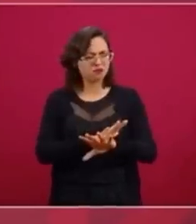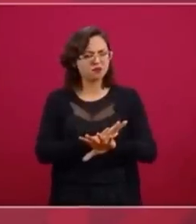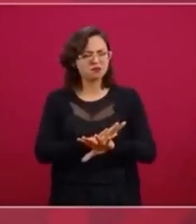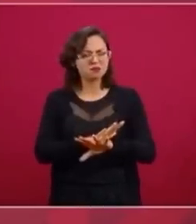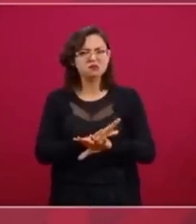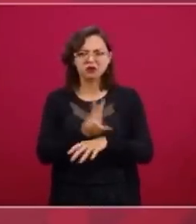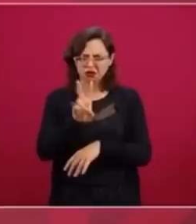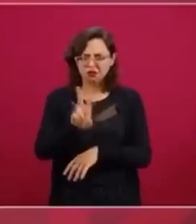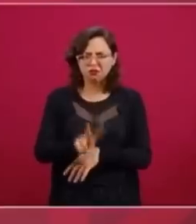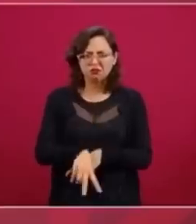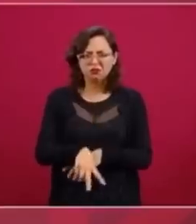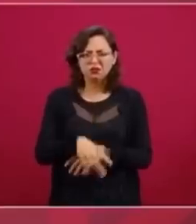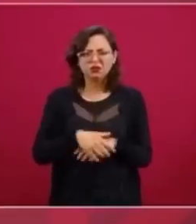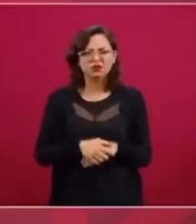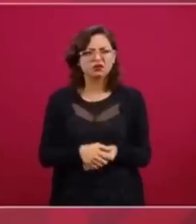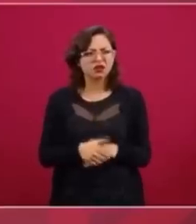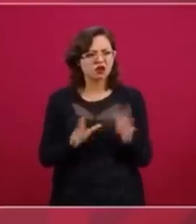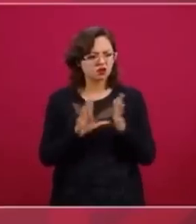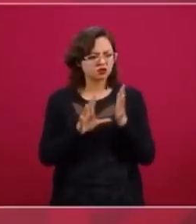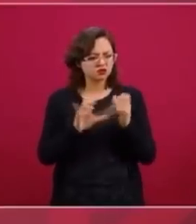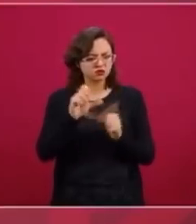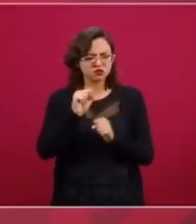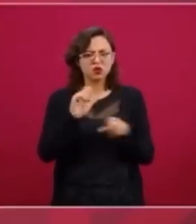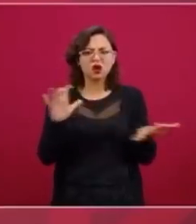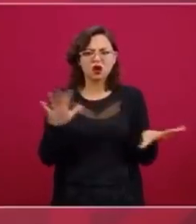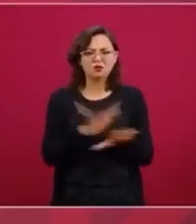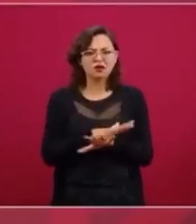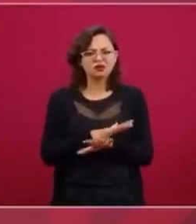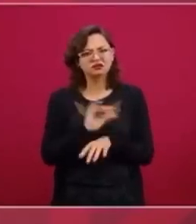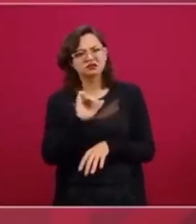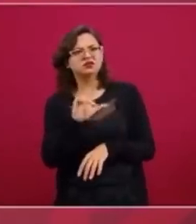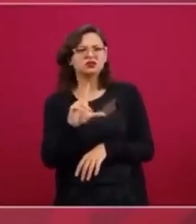de las llamadas reformas estructurales?